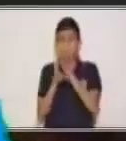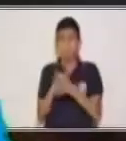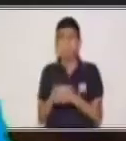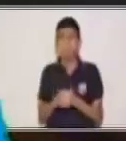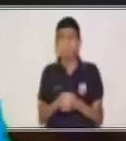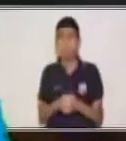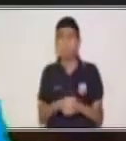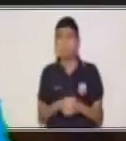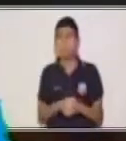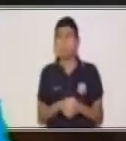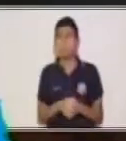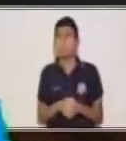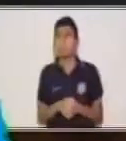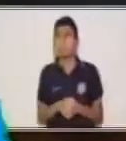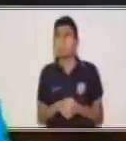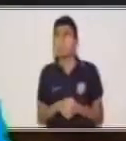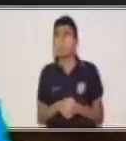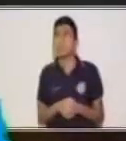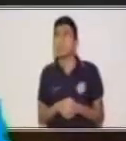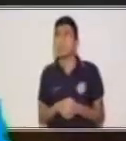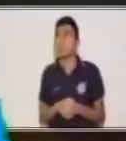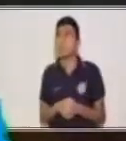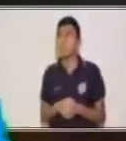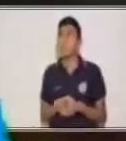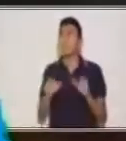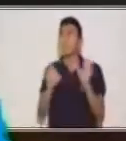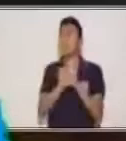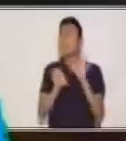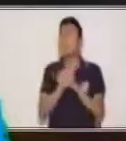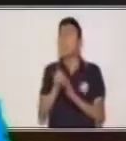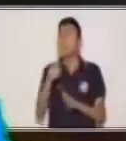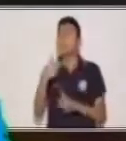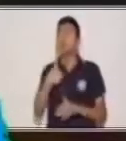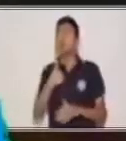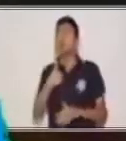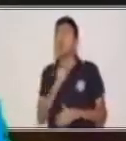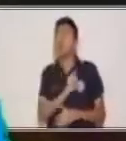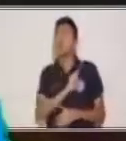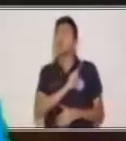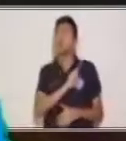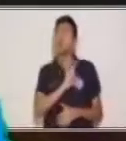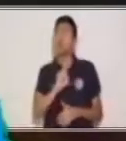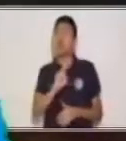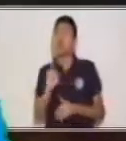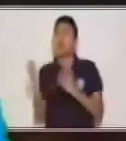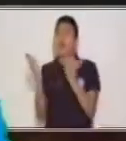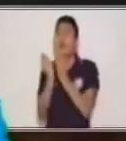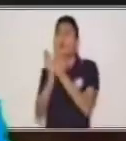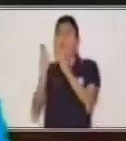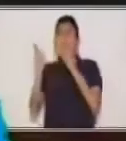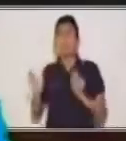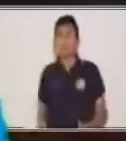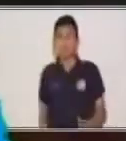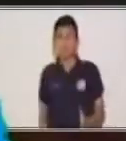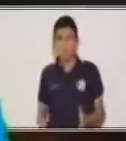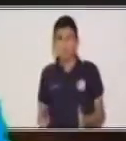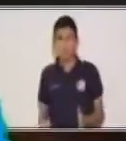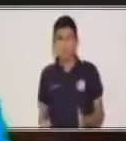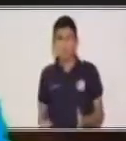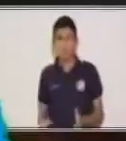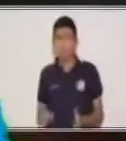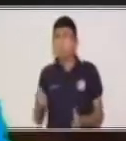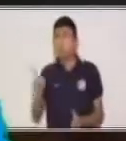que son estativos, que se refieren, como por ejemplo yo soy estudiante, ¿sí? No están indicando una acción, pero sí están ayudando